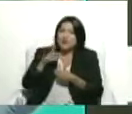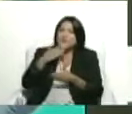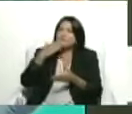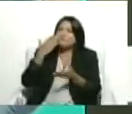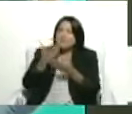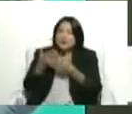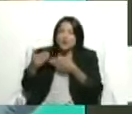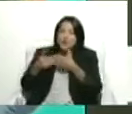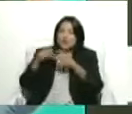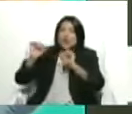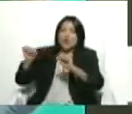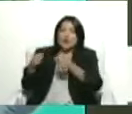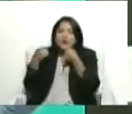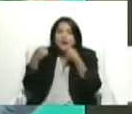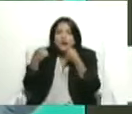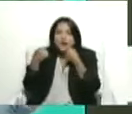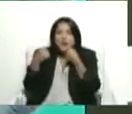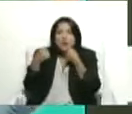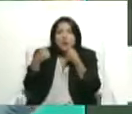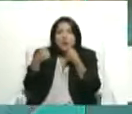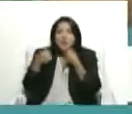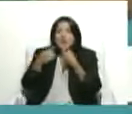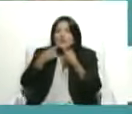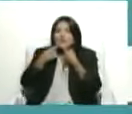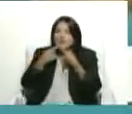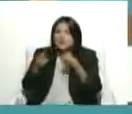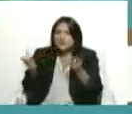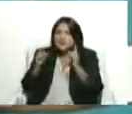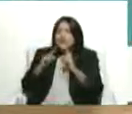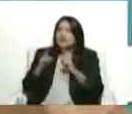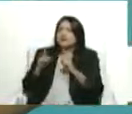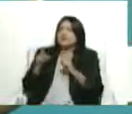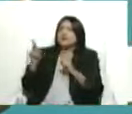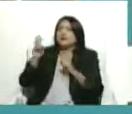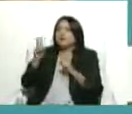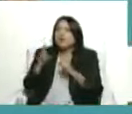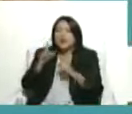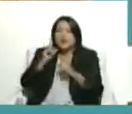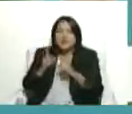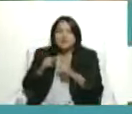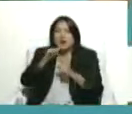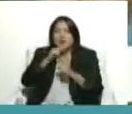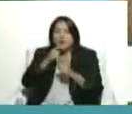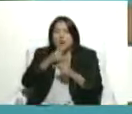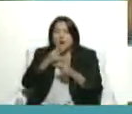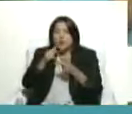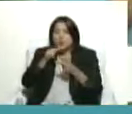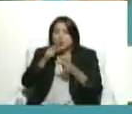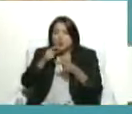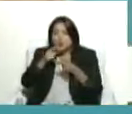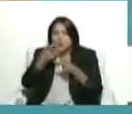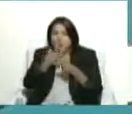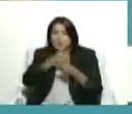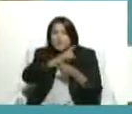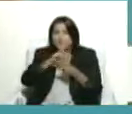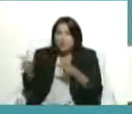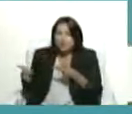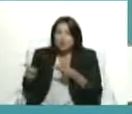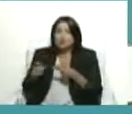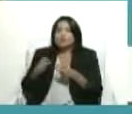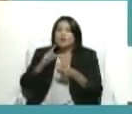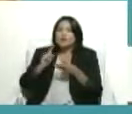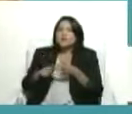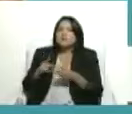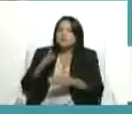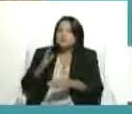pidió bloqueo, que llegó a declarar que Venezuela se tenía que quedar sin agua, sin luz, sin nada. Ante esa instancia fueron a pedir que pararan